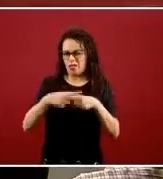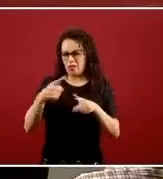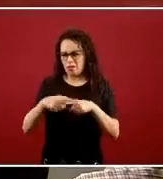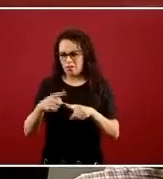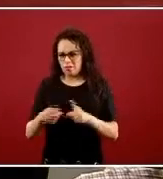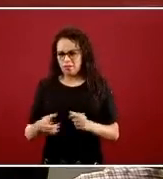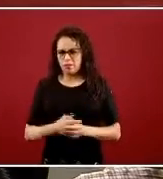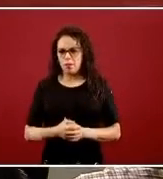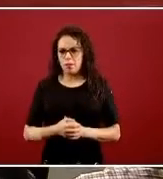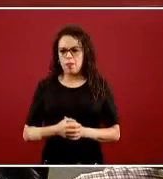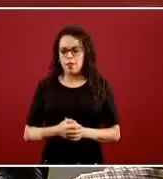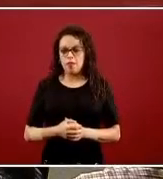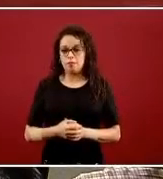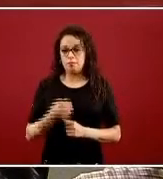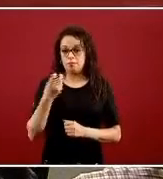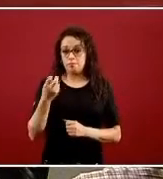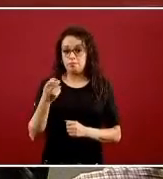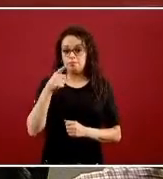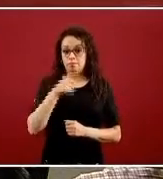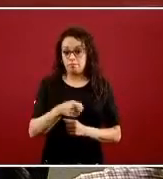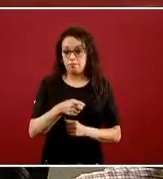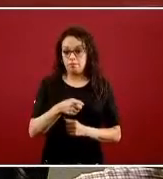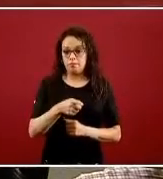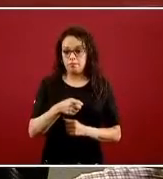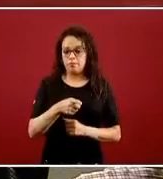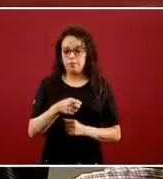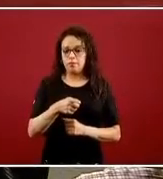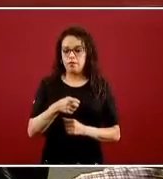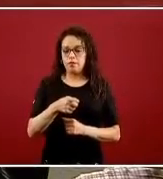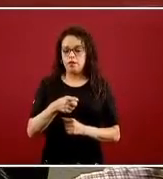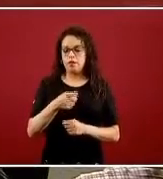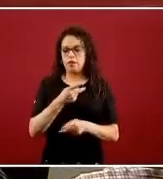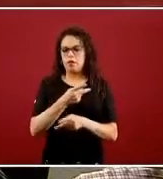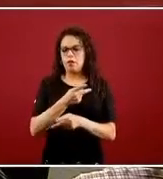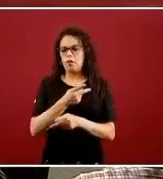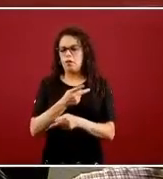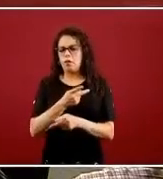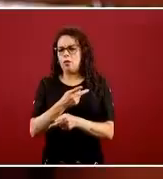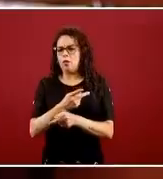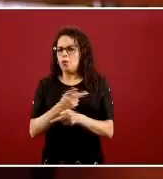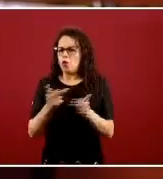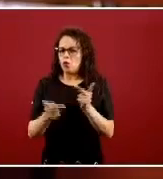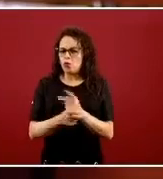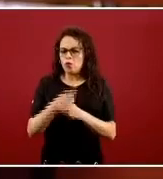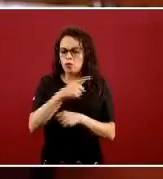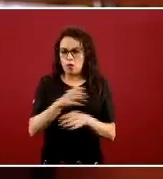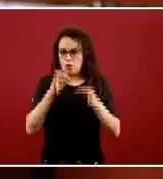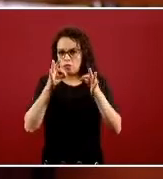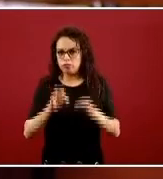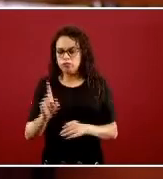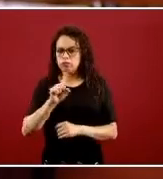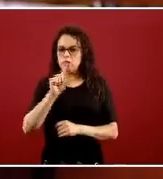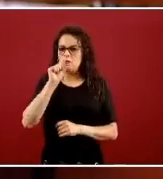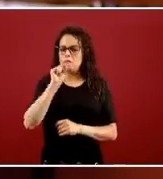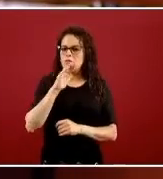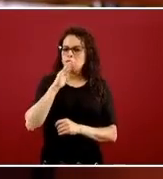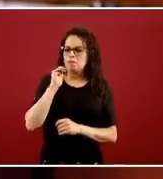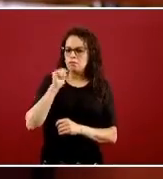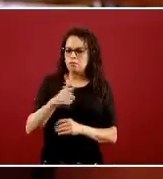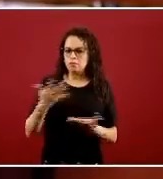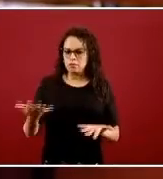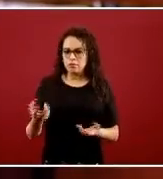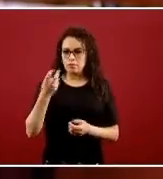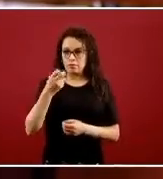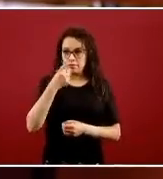productos defectuosos, se le ha comprado a China, es algo que ha trascendido. El gobierno mexicano anunció que también va a comprar productos